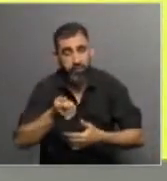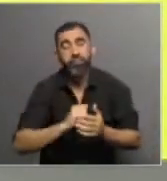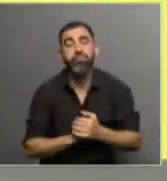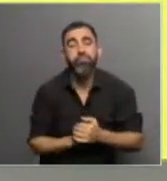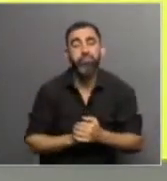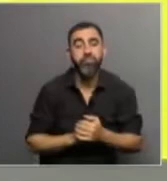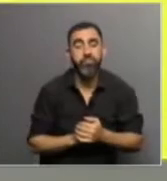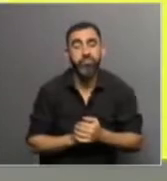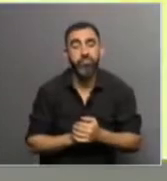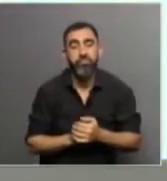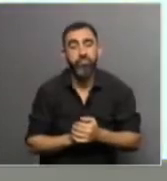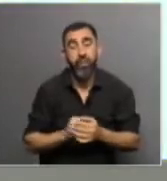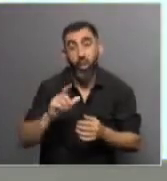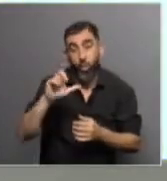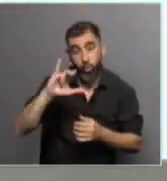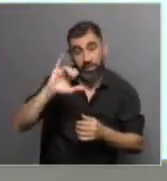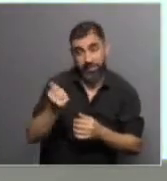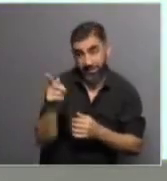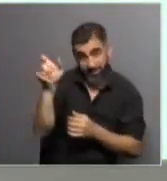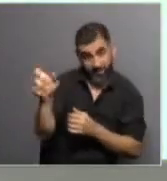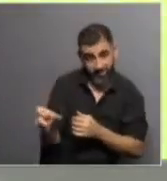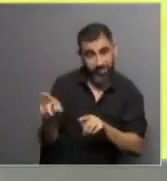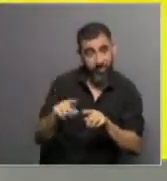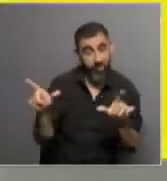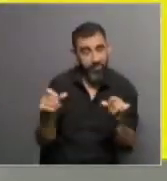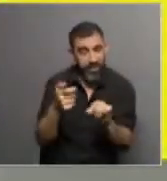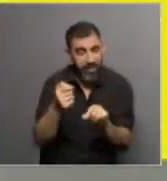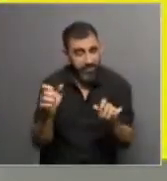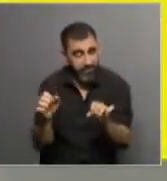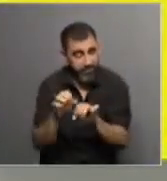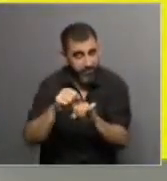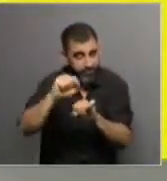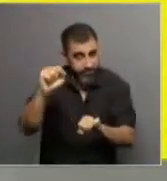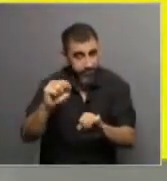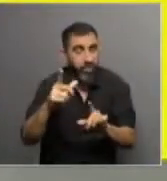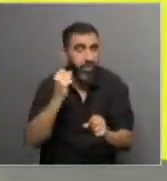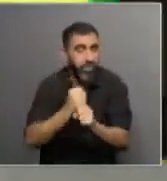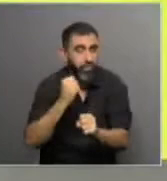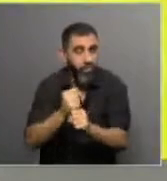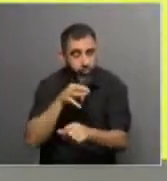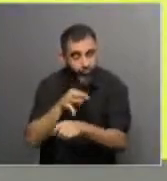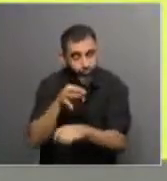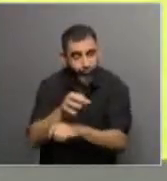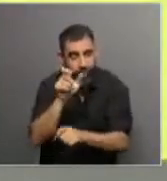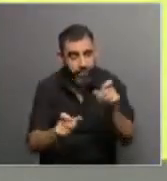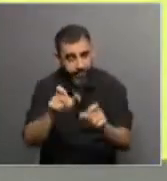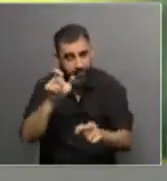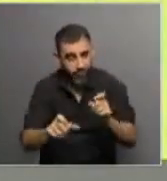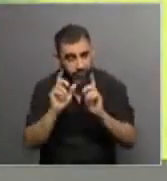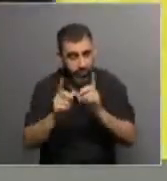cuenca, Lucía, que está ahora terminando la maestría, y bueno, trabajo para seguir formando gente y